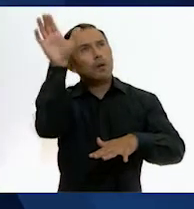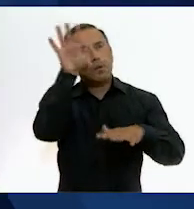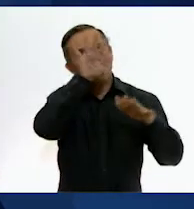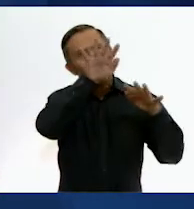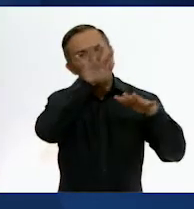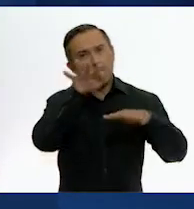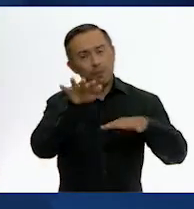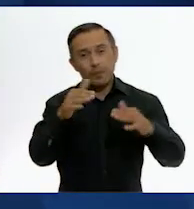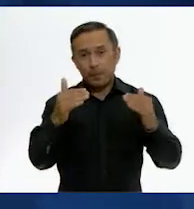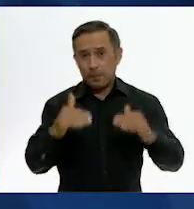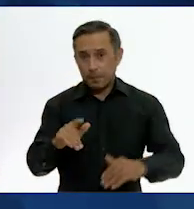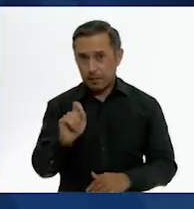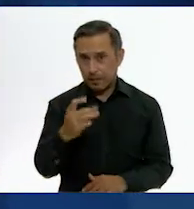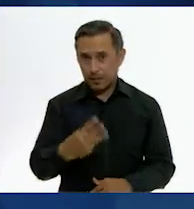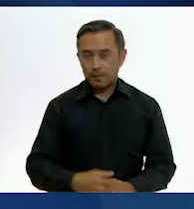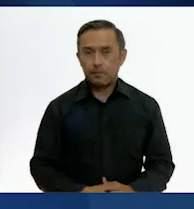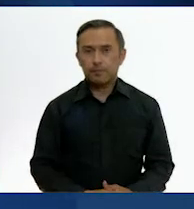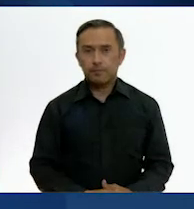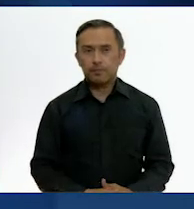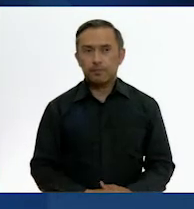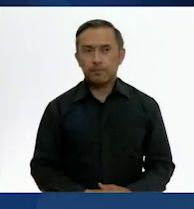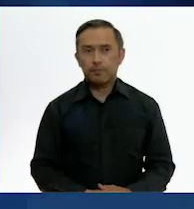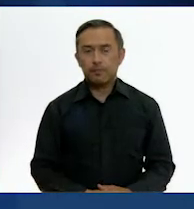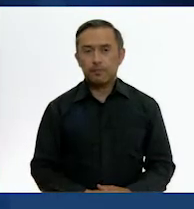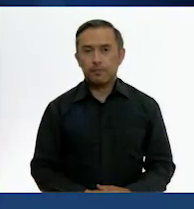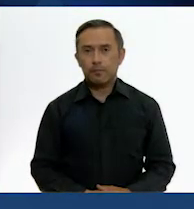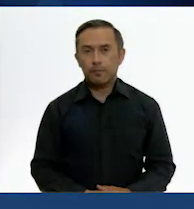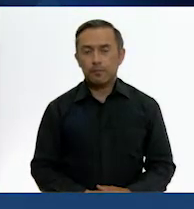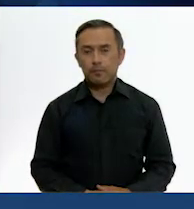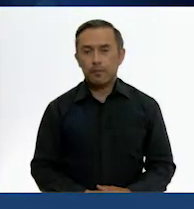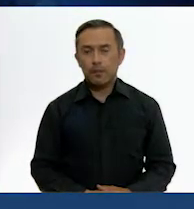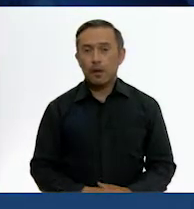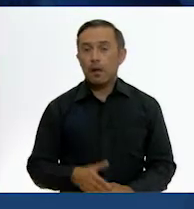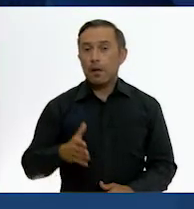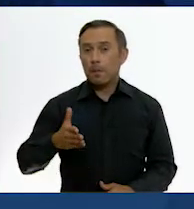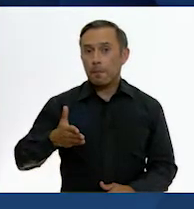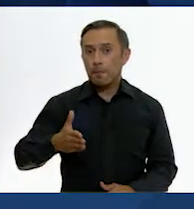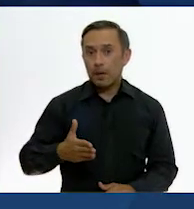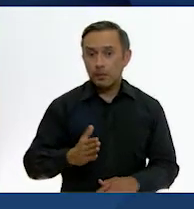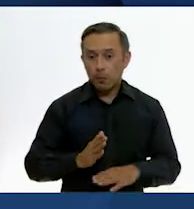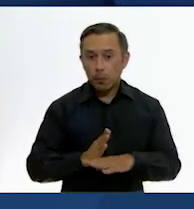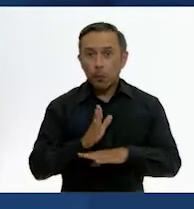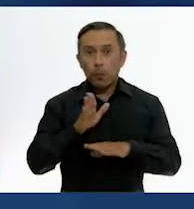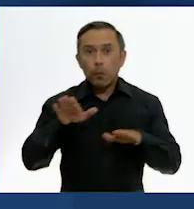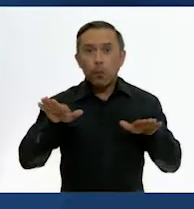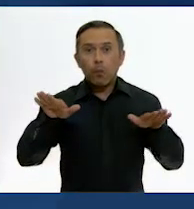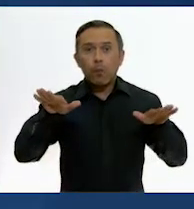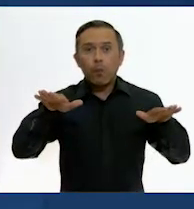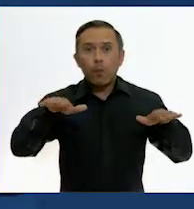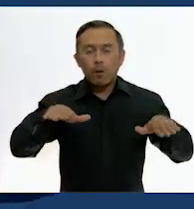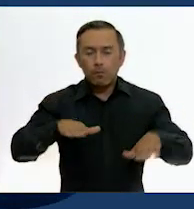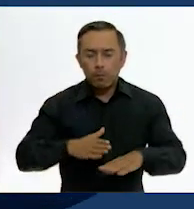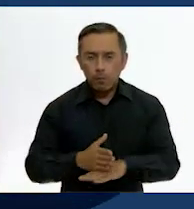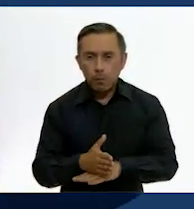23 se convierte en pez volador si atrás migra la mariposa